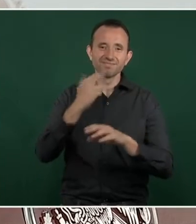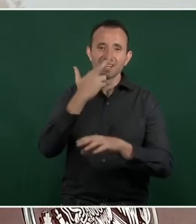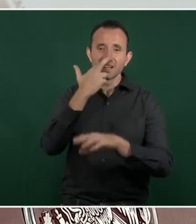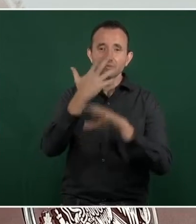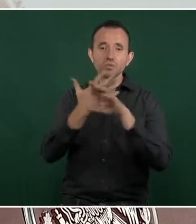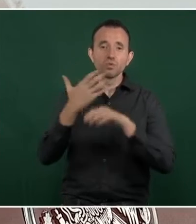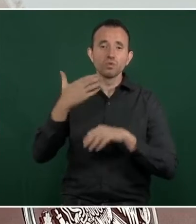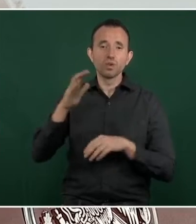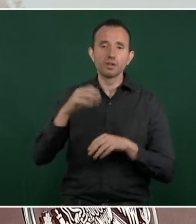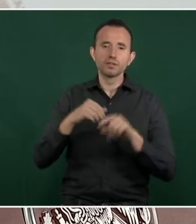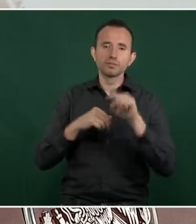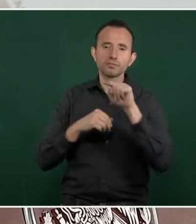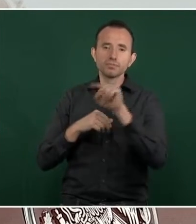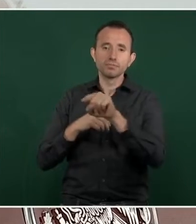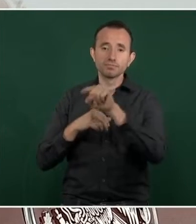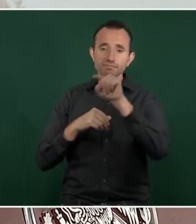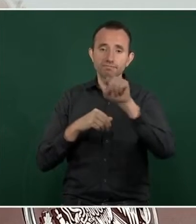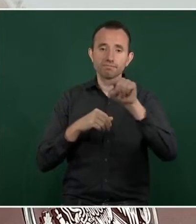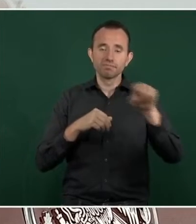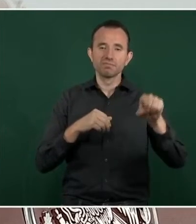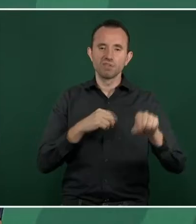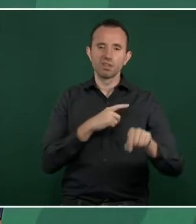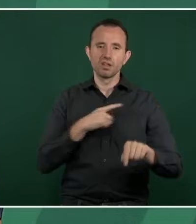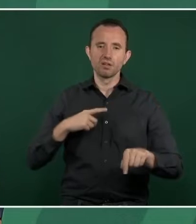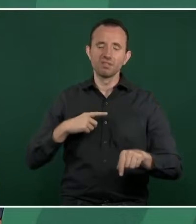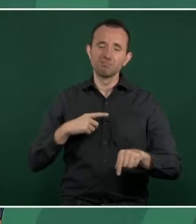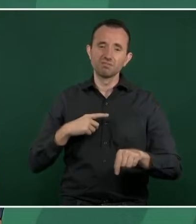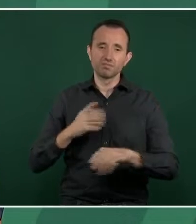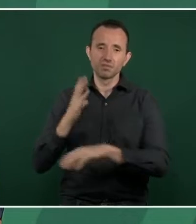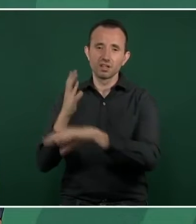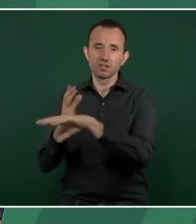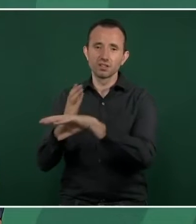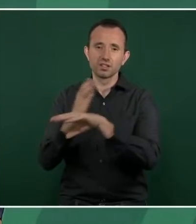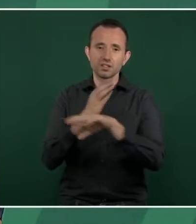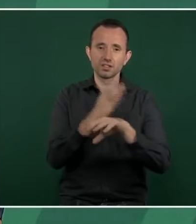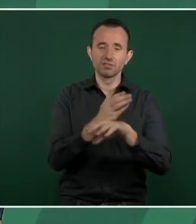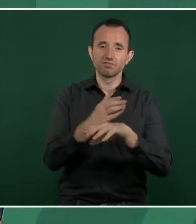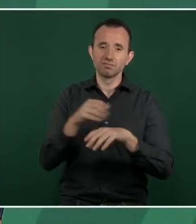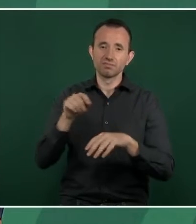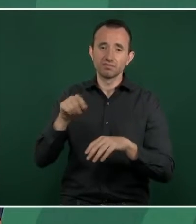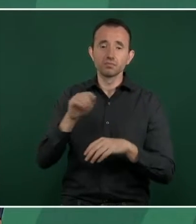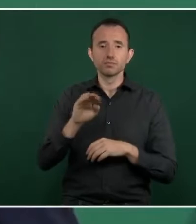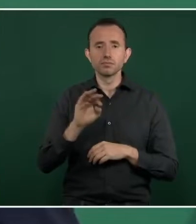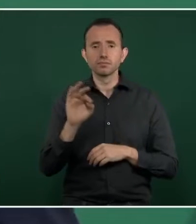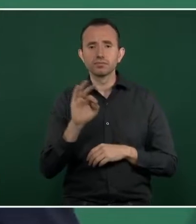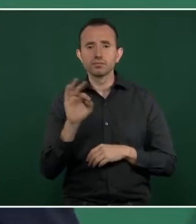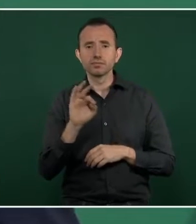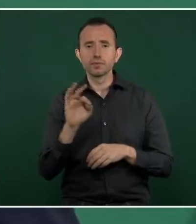Se afecta a una institución cuando se ocultan las cosas.